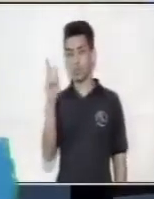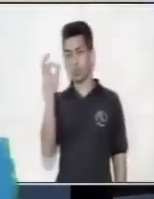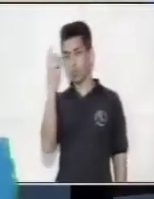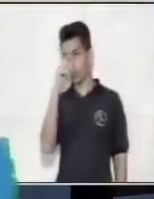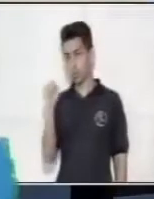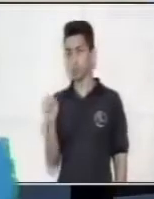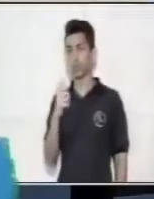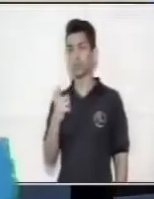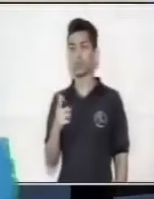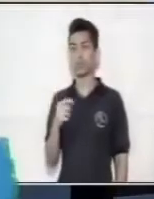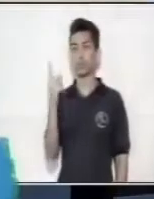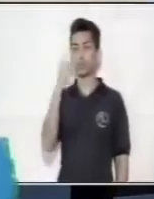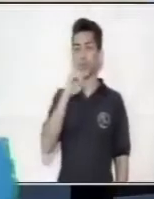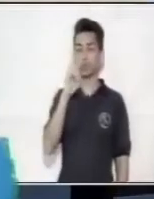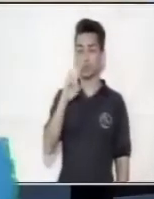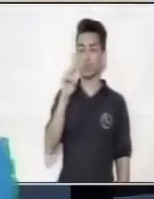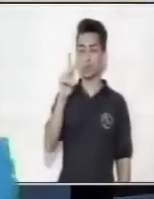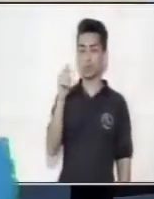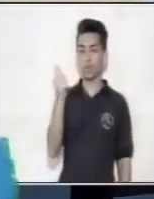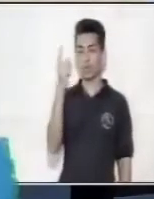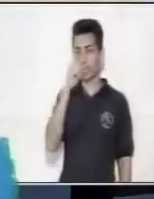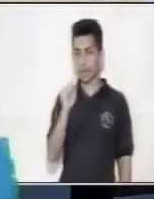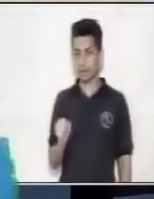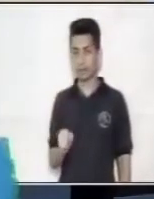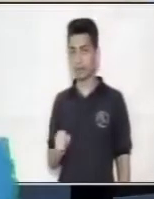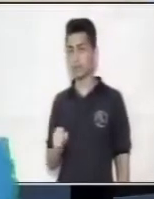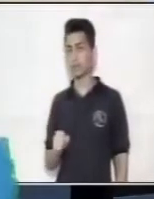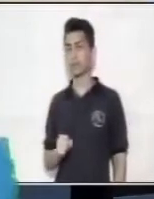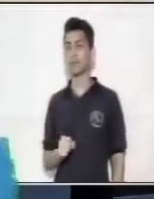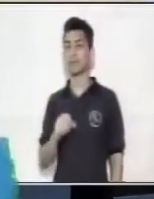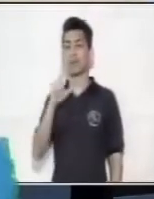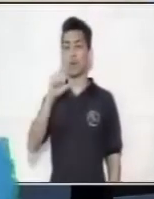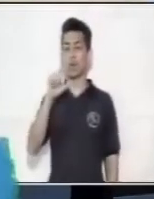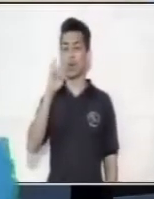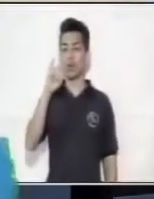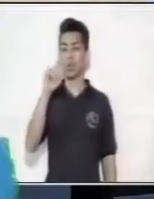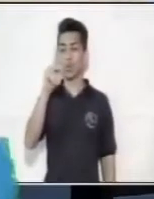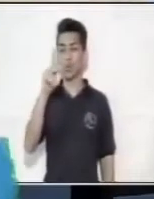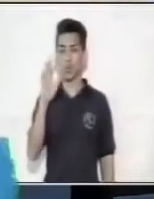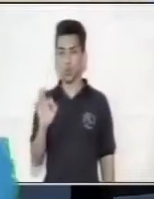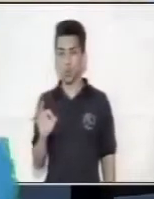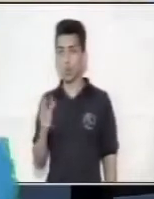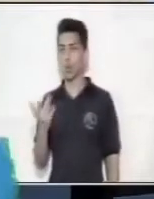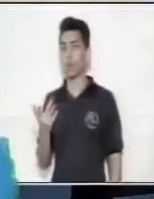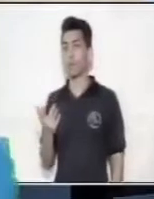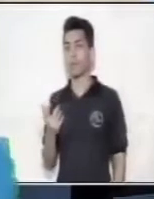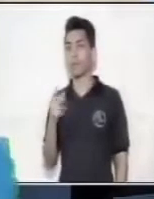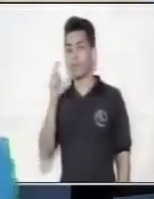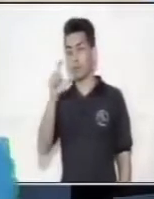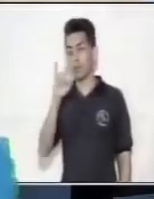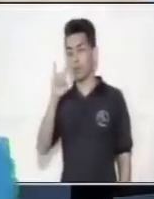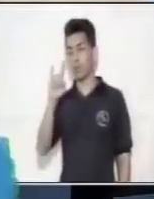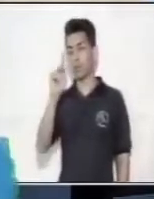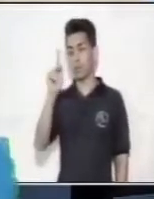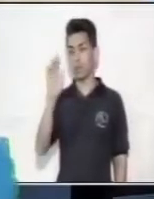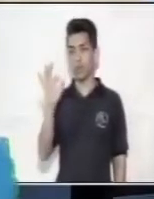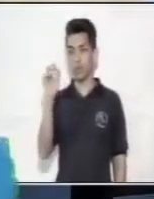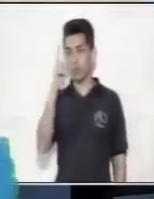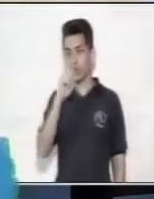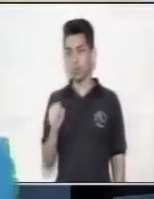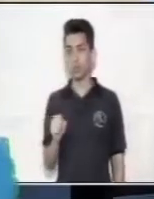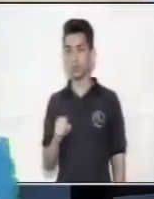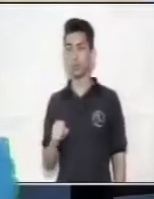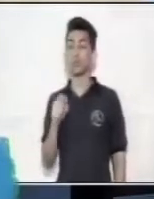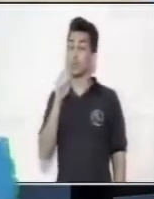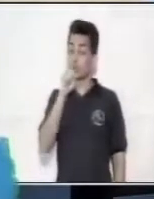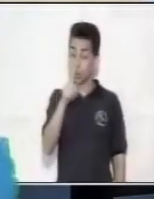Si tú estás leyendo un libro en casa, ya puedes subrayar de hecho los pronombres